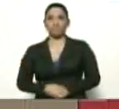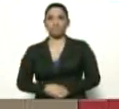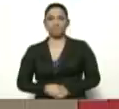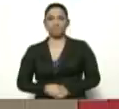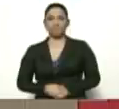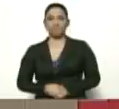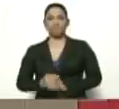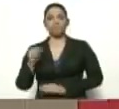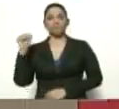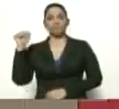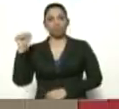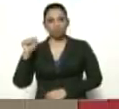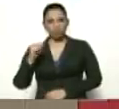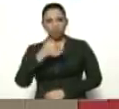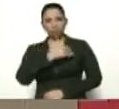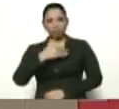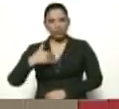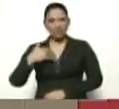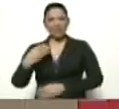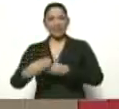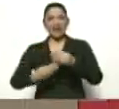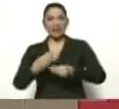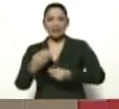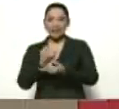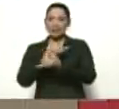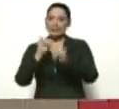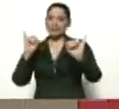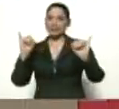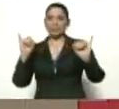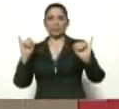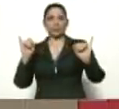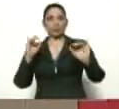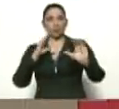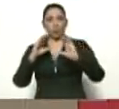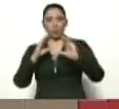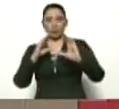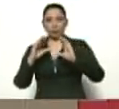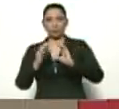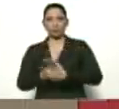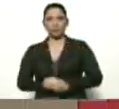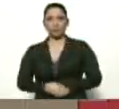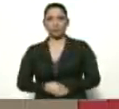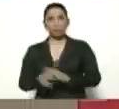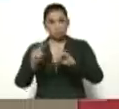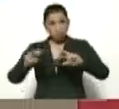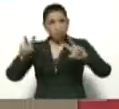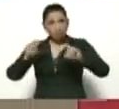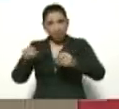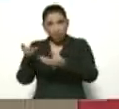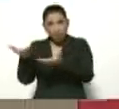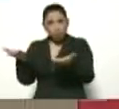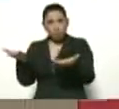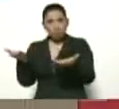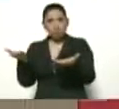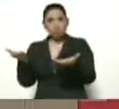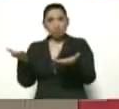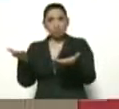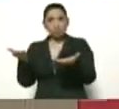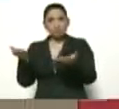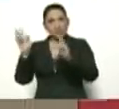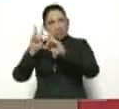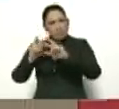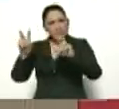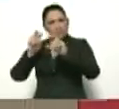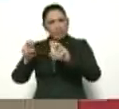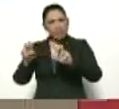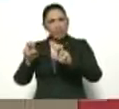quieren hacer un ejercicio realmente independiente de la comunicación investiguen esto investiguen estas